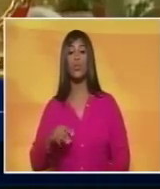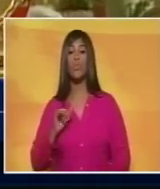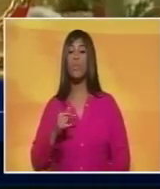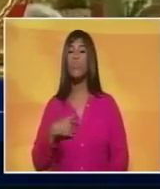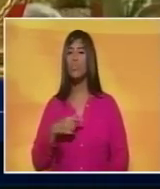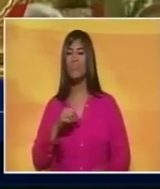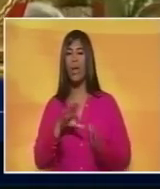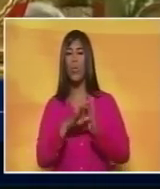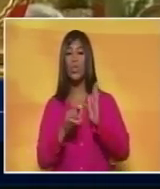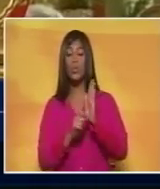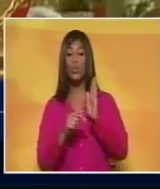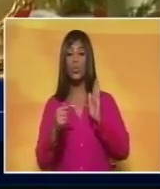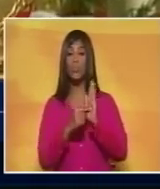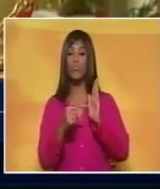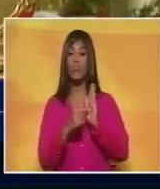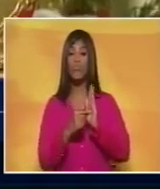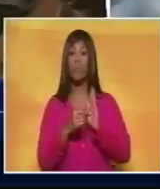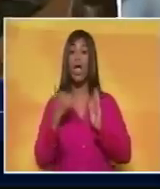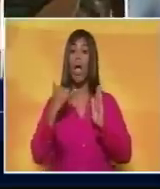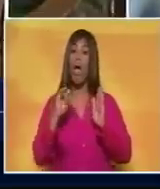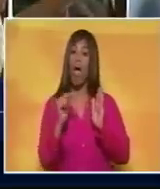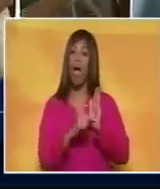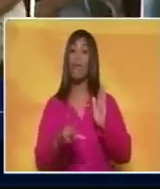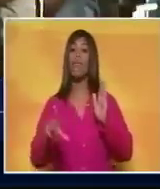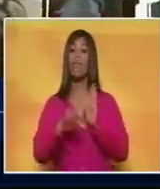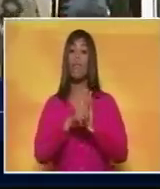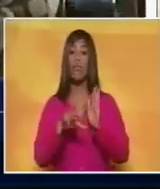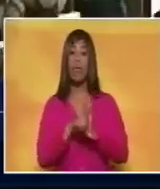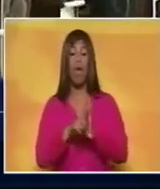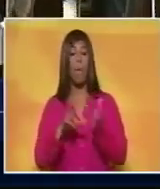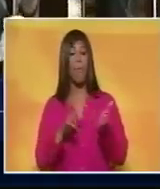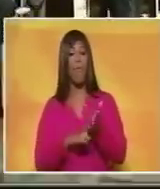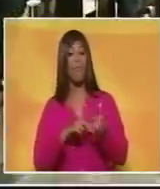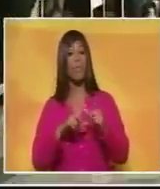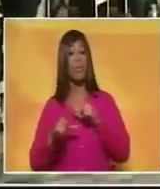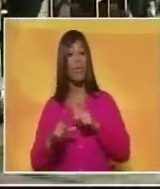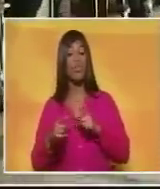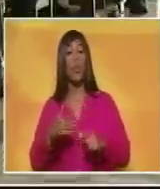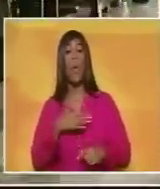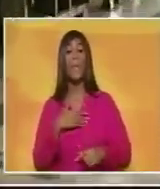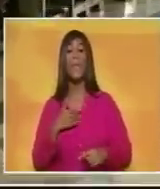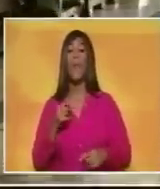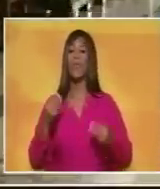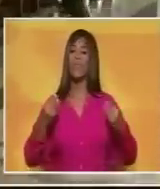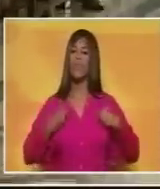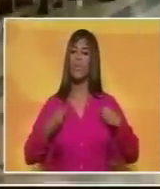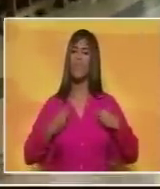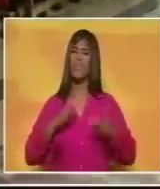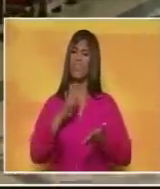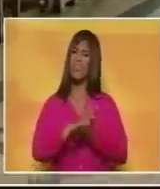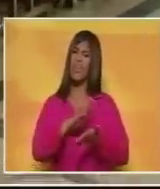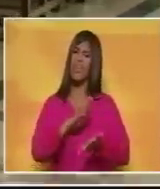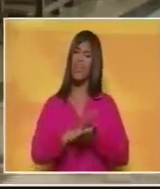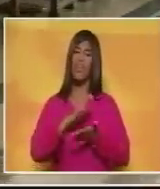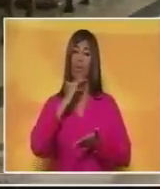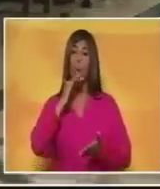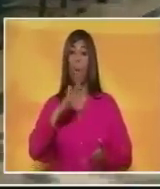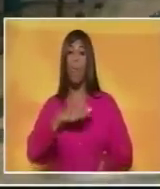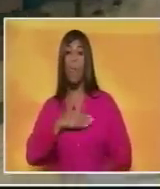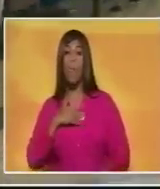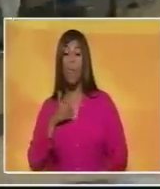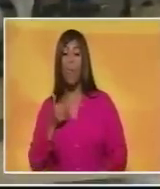una constitución, que están en unas leyes, que nos permita vivir como ciudadanos y que nos permita